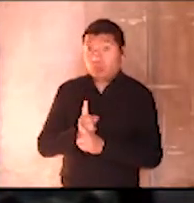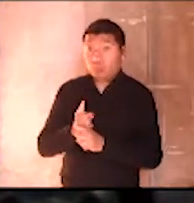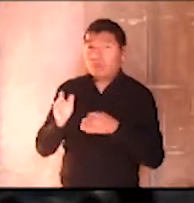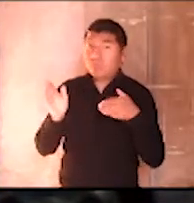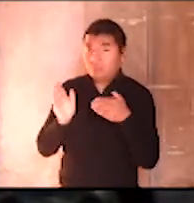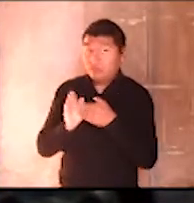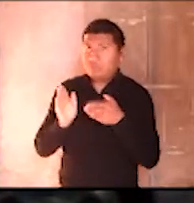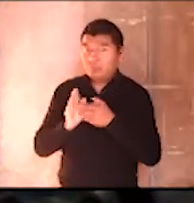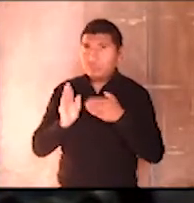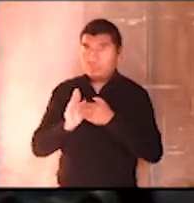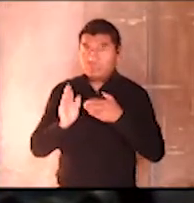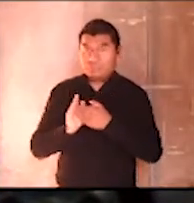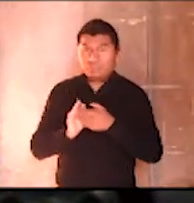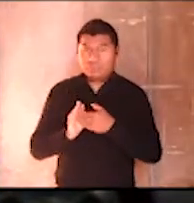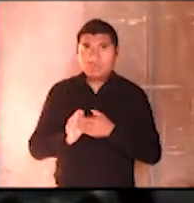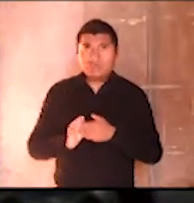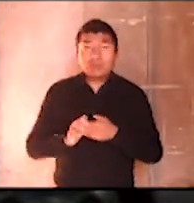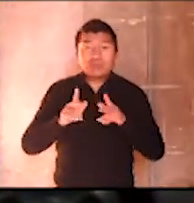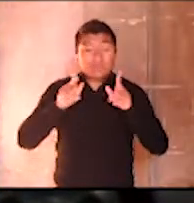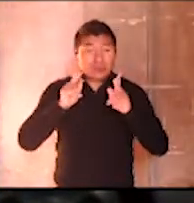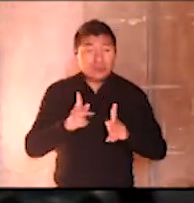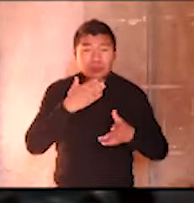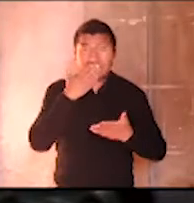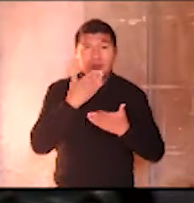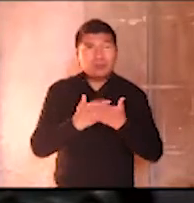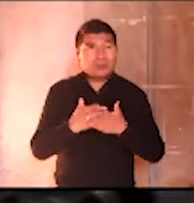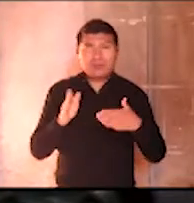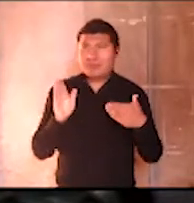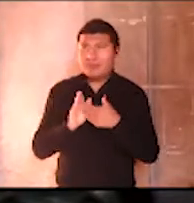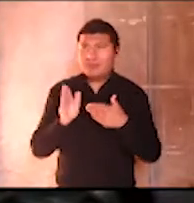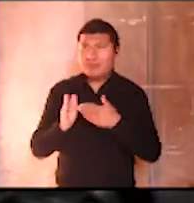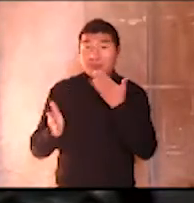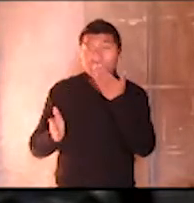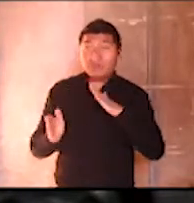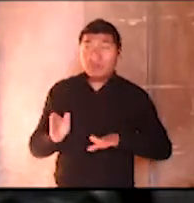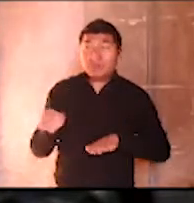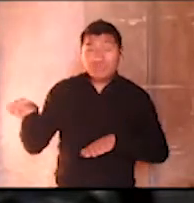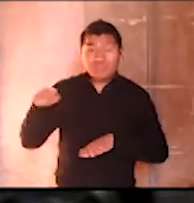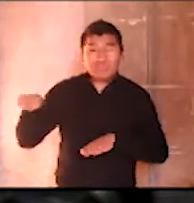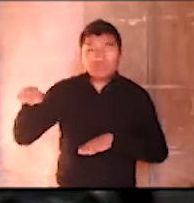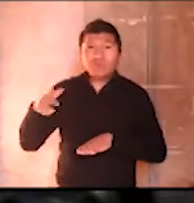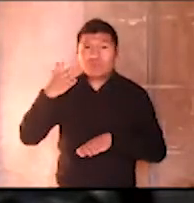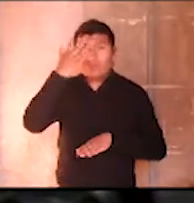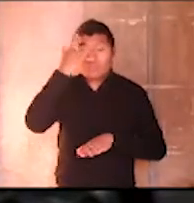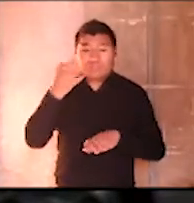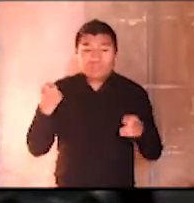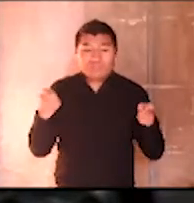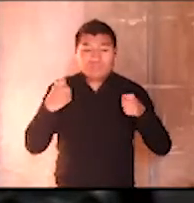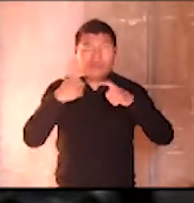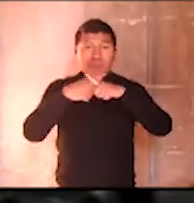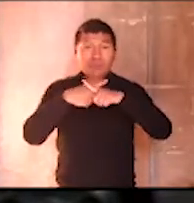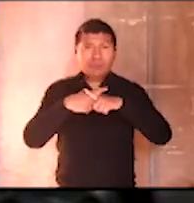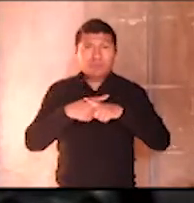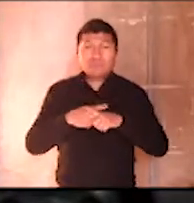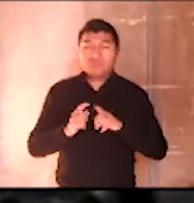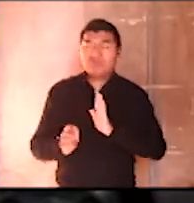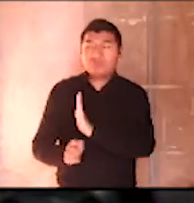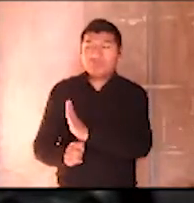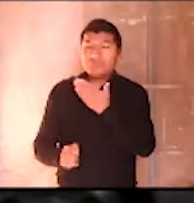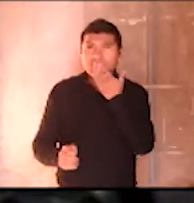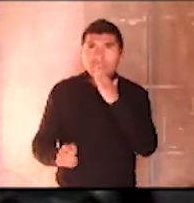molesta. La persona buena molesta a los malos porque se opone a las